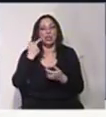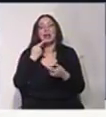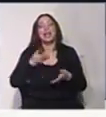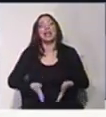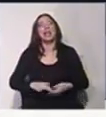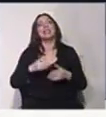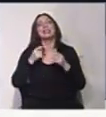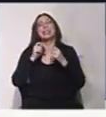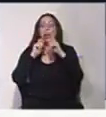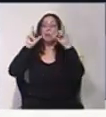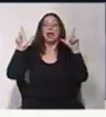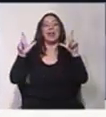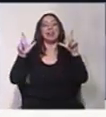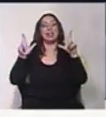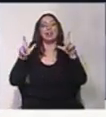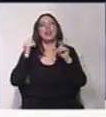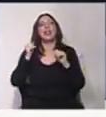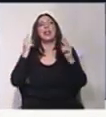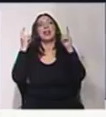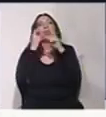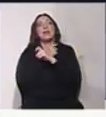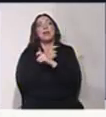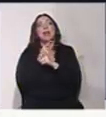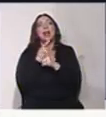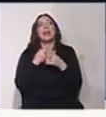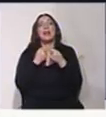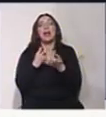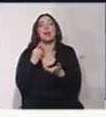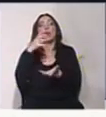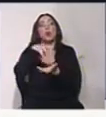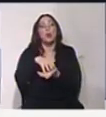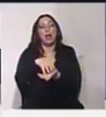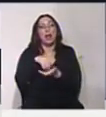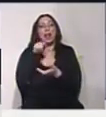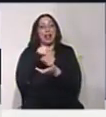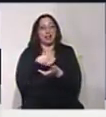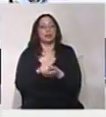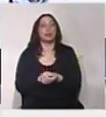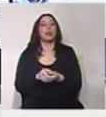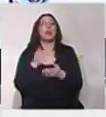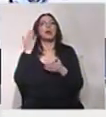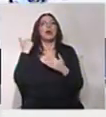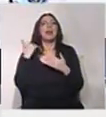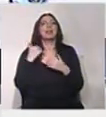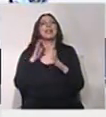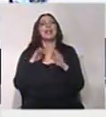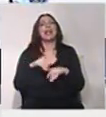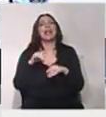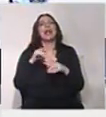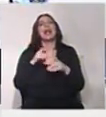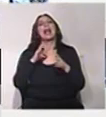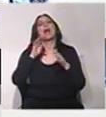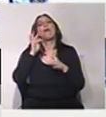de atención y la dificultad de darle un lugar, ¿no?, a ese llamado. Bueno, como antes era la histeria, ¿no? Bueno. Con Freud y todo